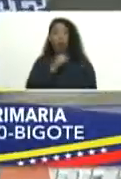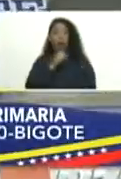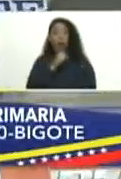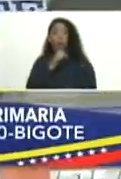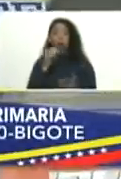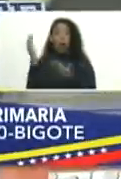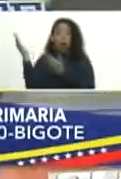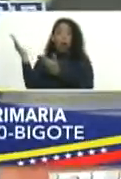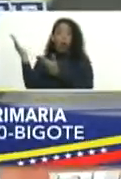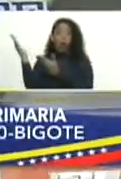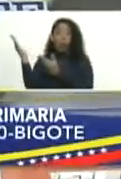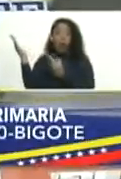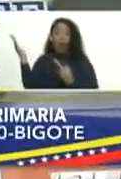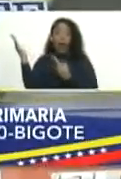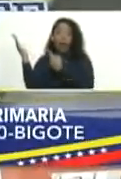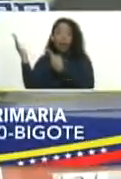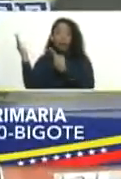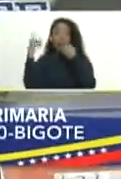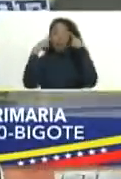una unidad